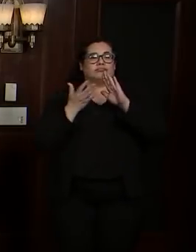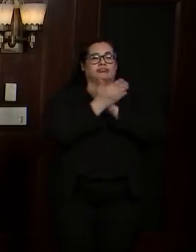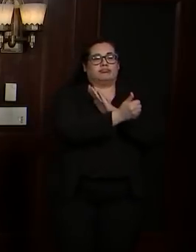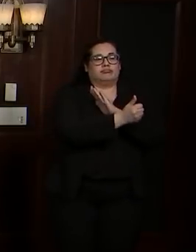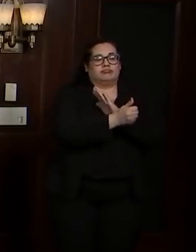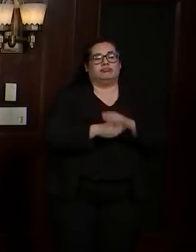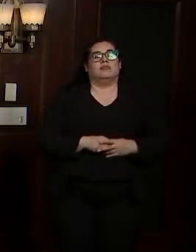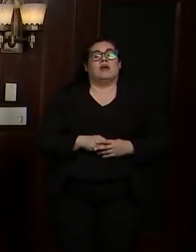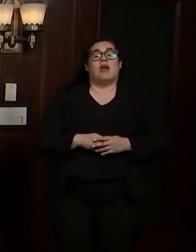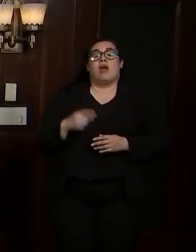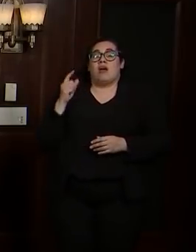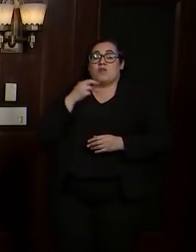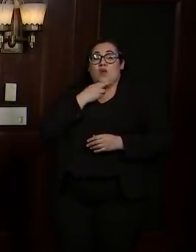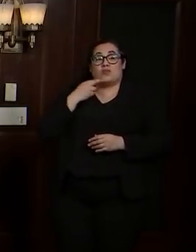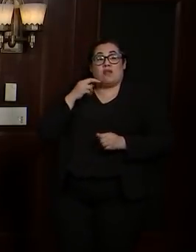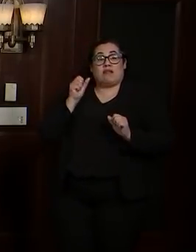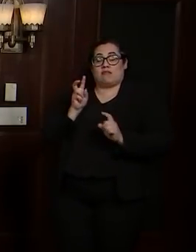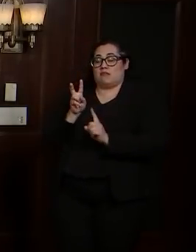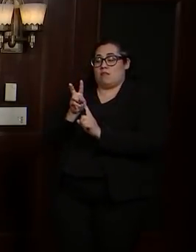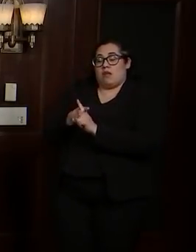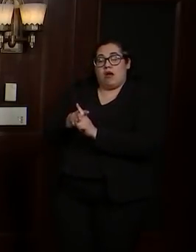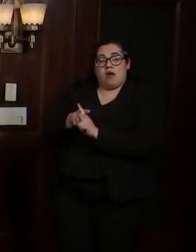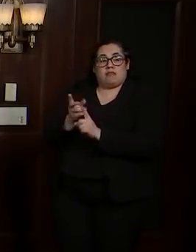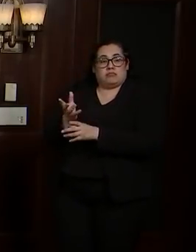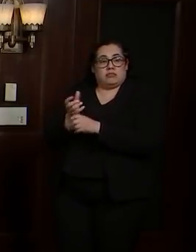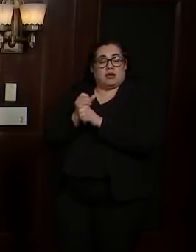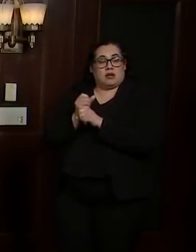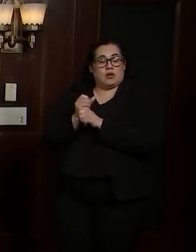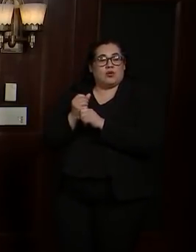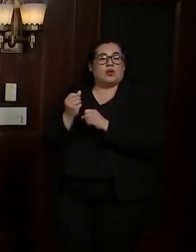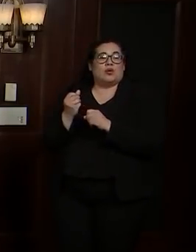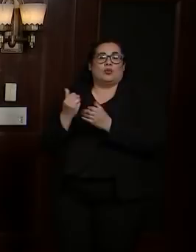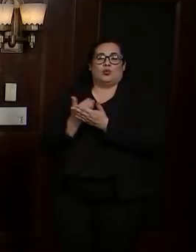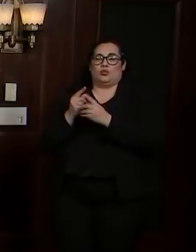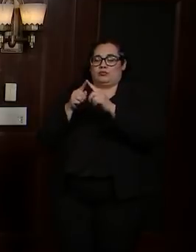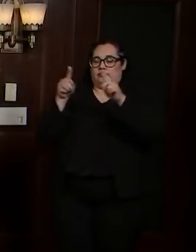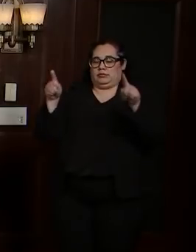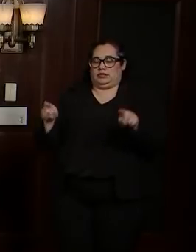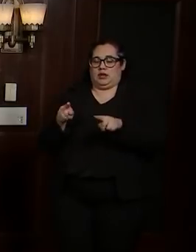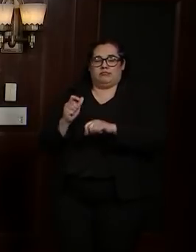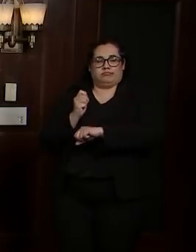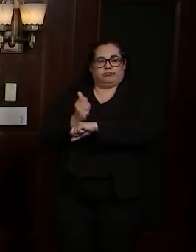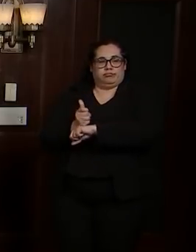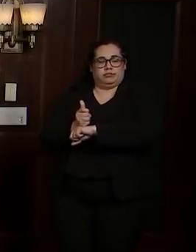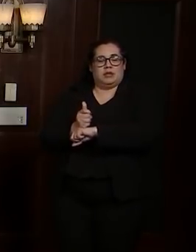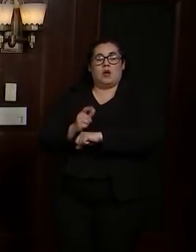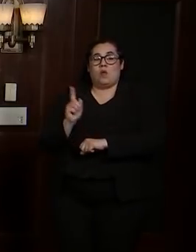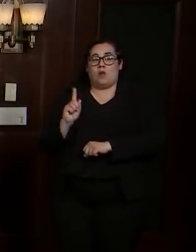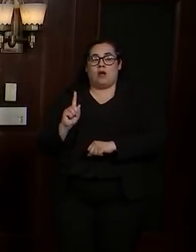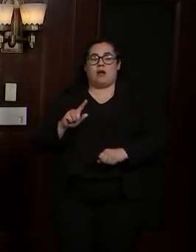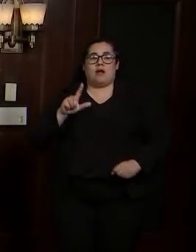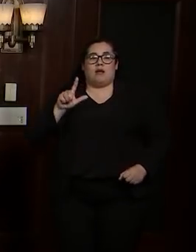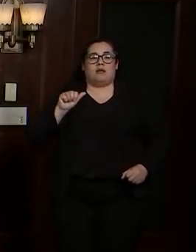llevar. Restaurantes pueden aplicar para obtener un letrero en